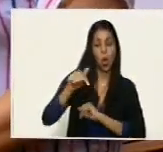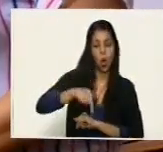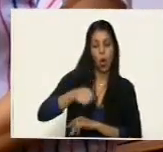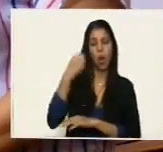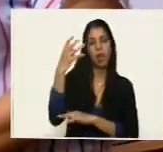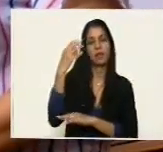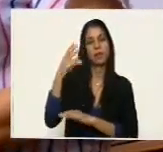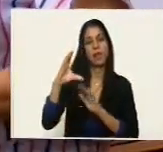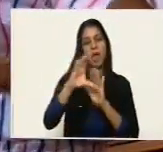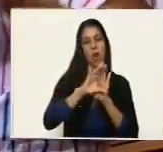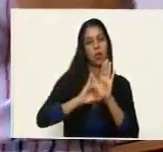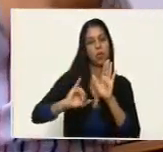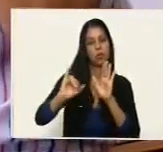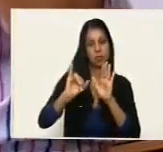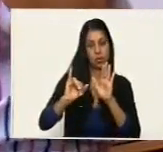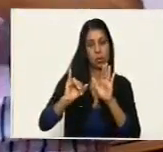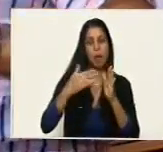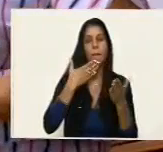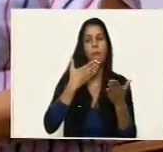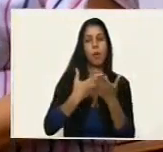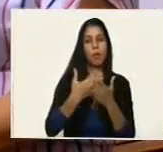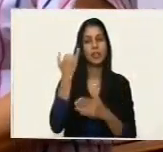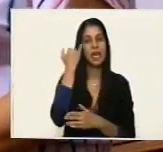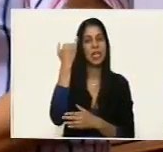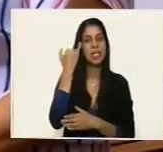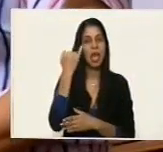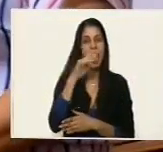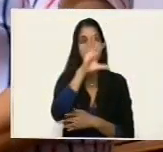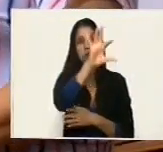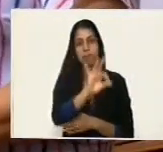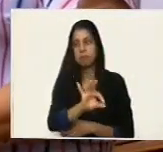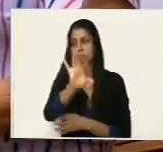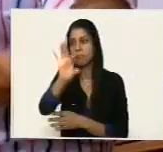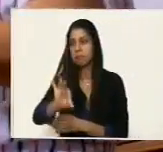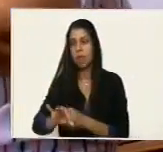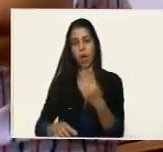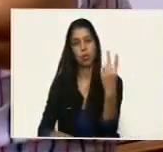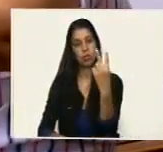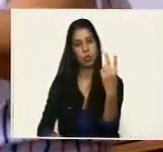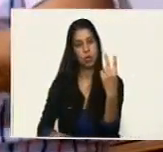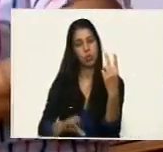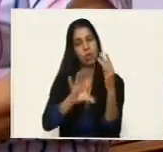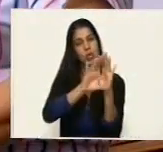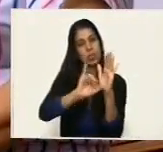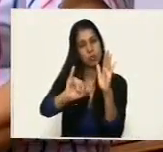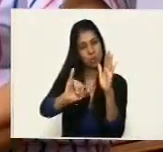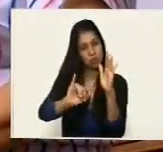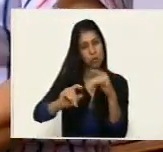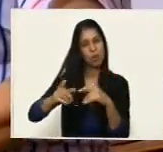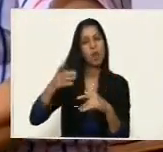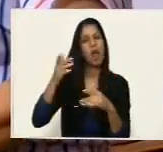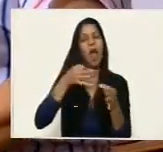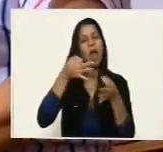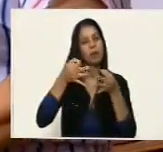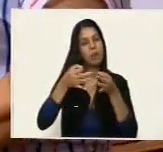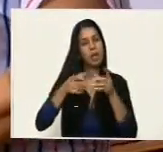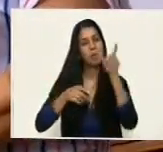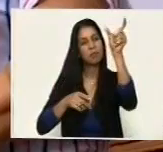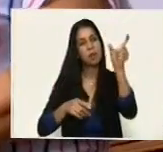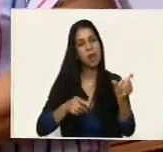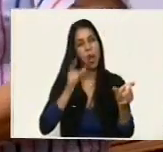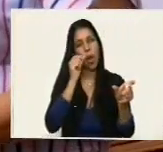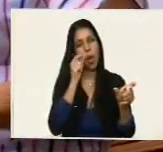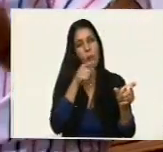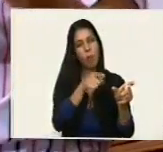Asamblea Nacional Constituyente propone a dos compañeros constituyentes, ya referidos por mis compañeros, Camacho, que es de la